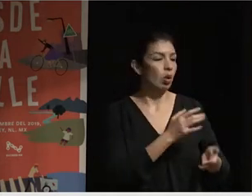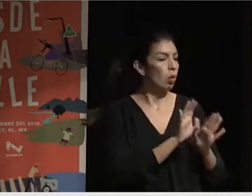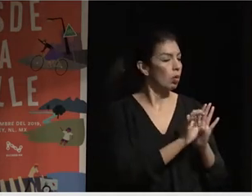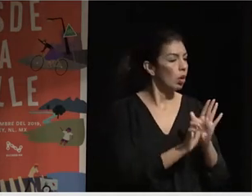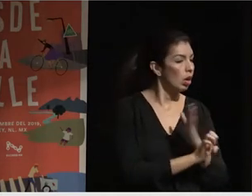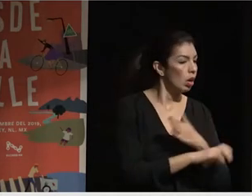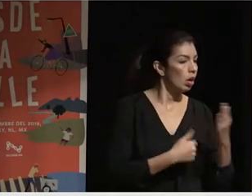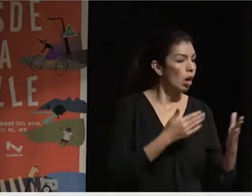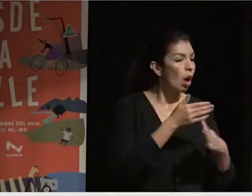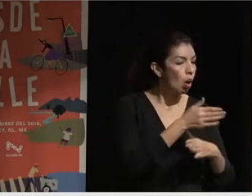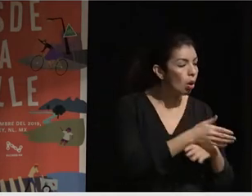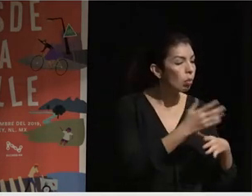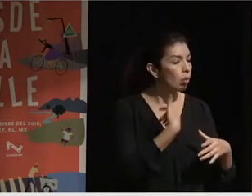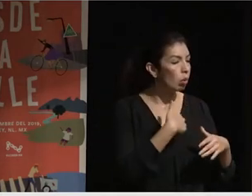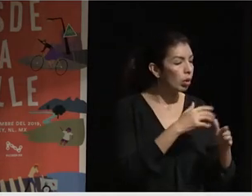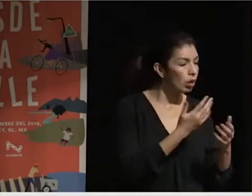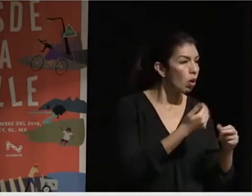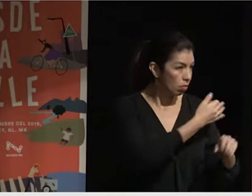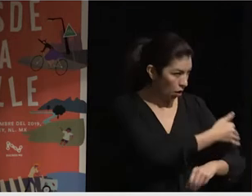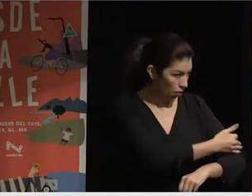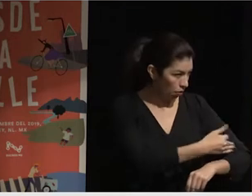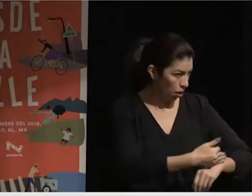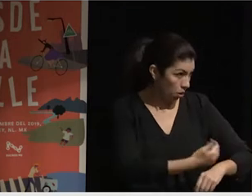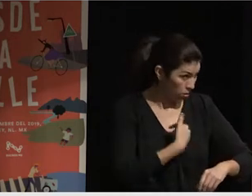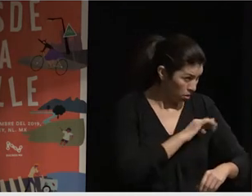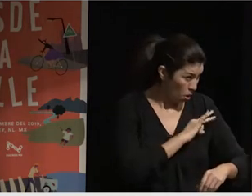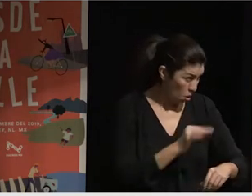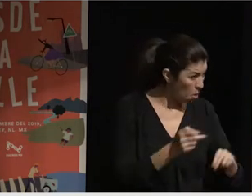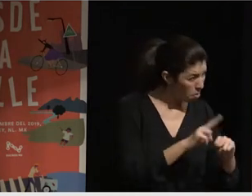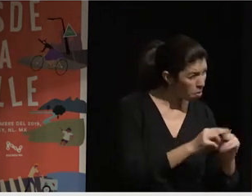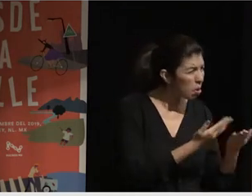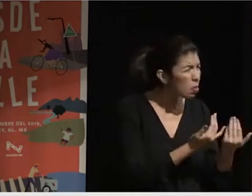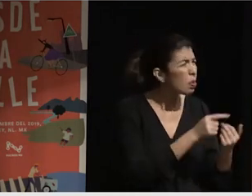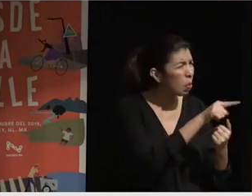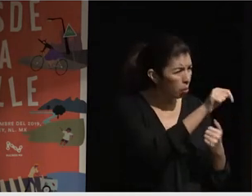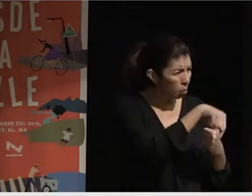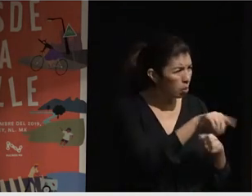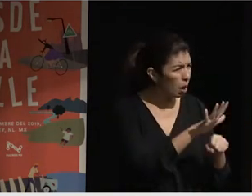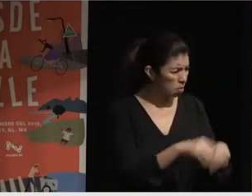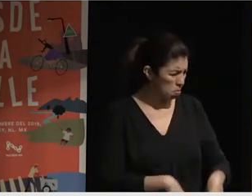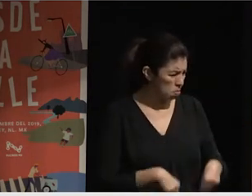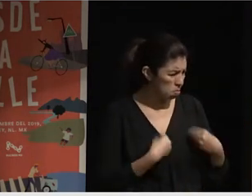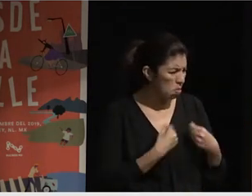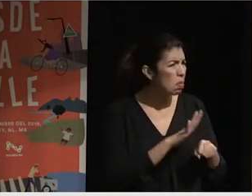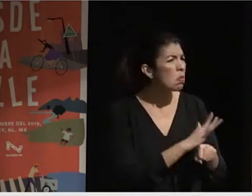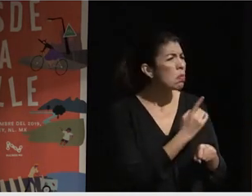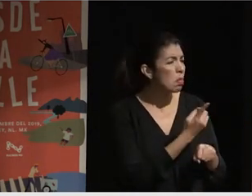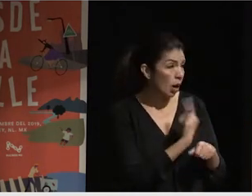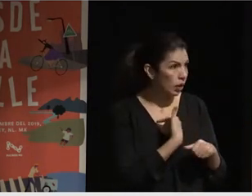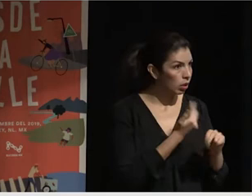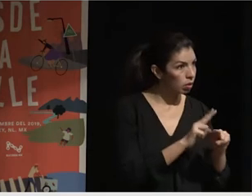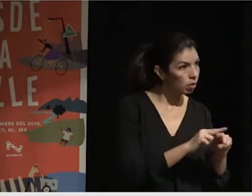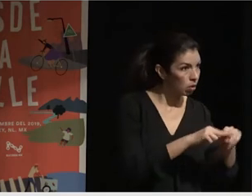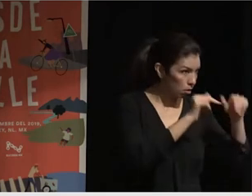familia escuchando cuál es su historia y cuál es el estilo de vida que tienen al vivir en un asentamiento, es curioso que sobre todo en el área de Monterrey